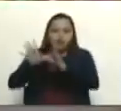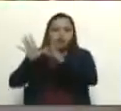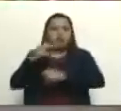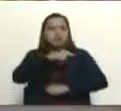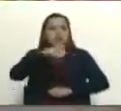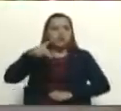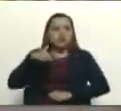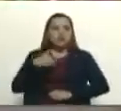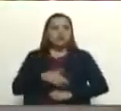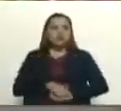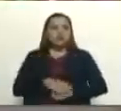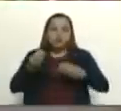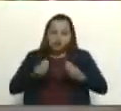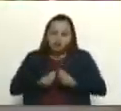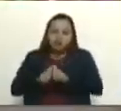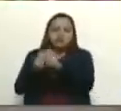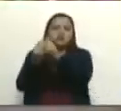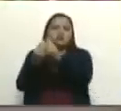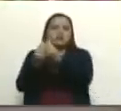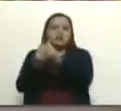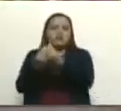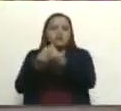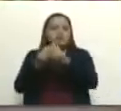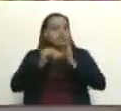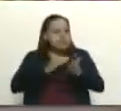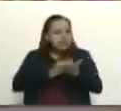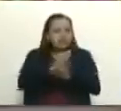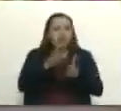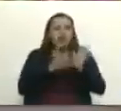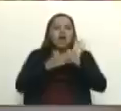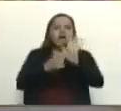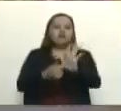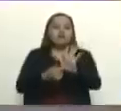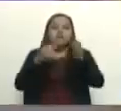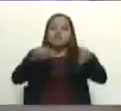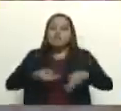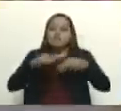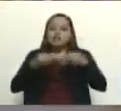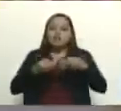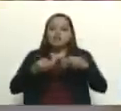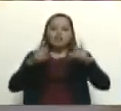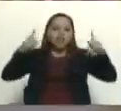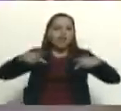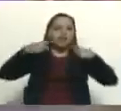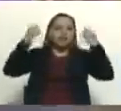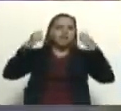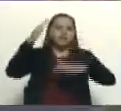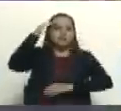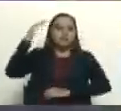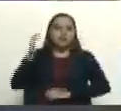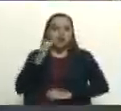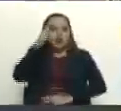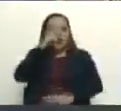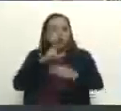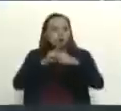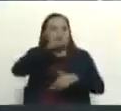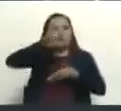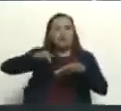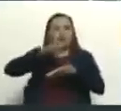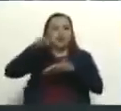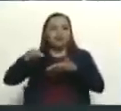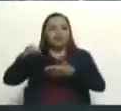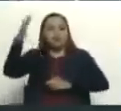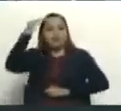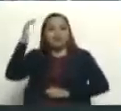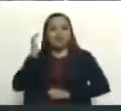nosotros te acompañamos y seguiremos tu ejemplo por siempre. Que viva Tibisay Lucena, honor y gloria a